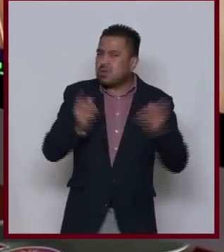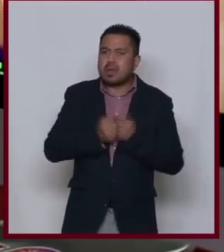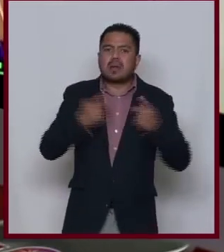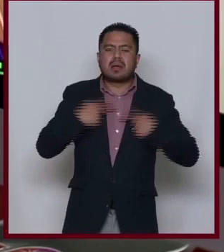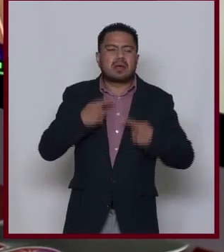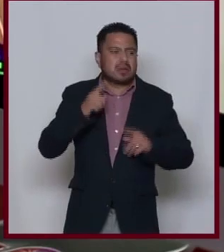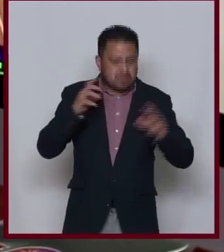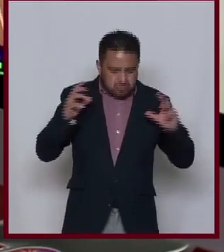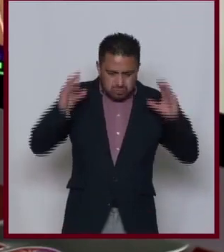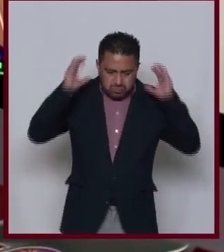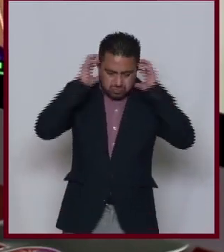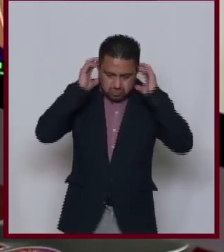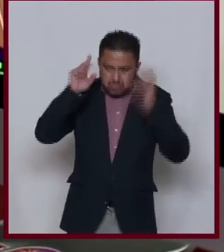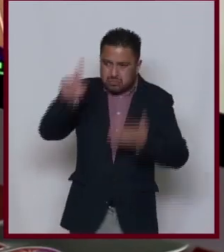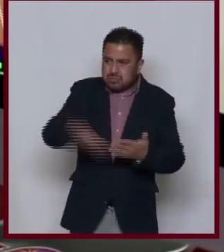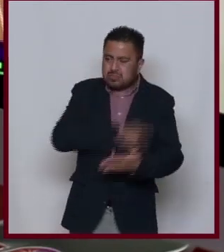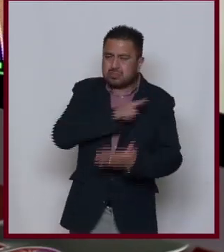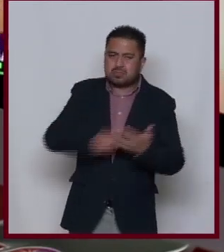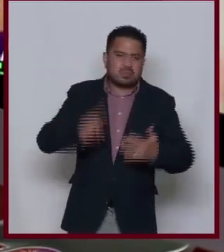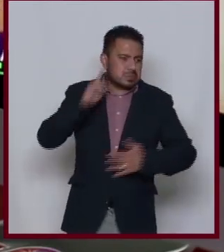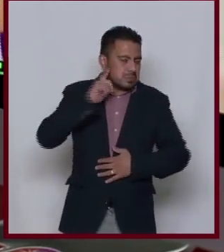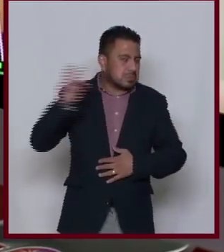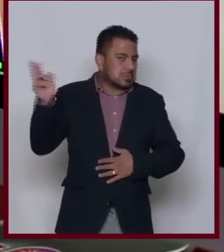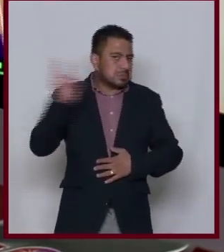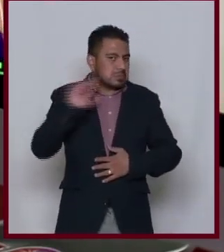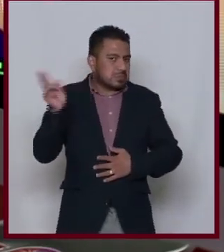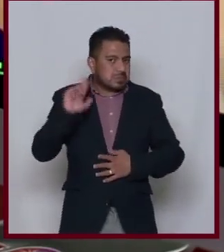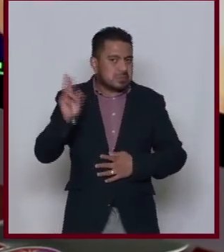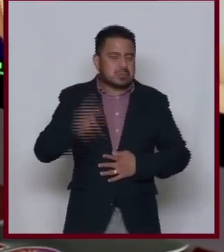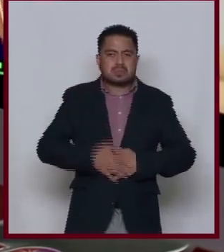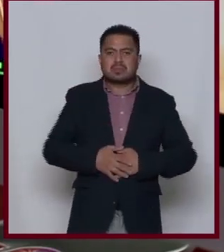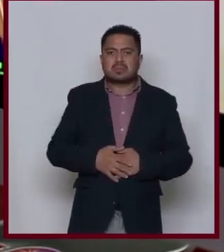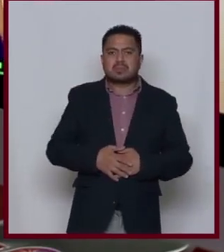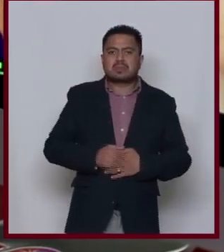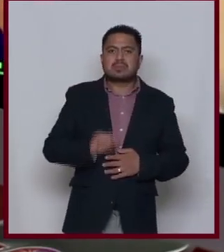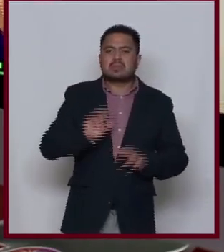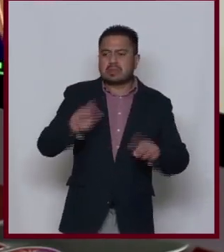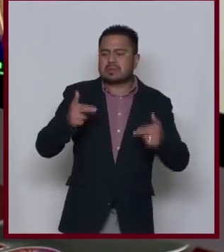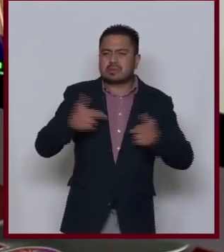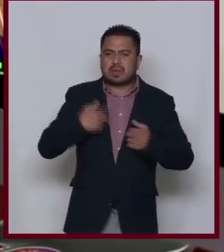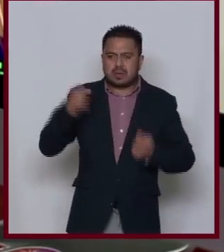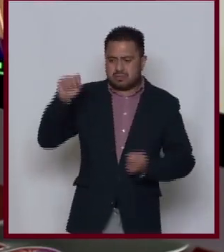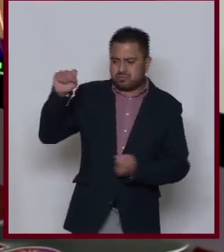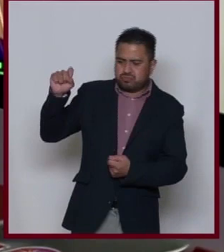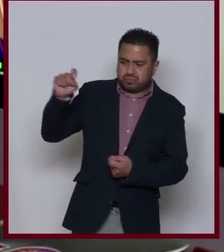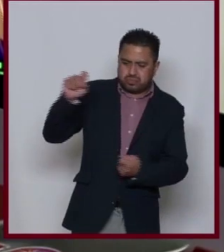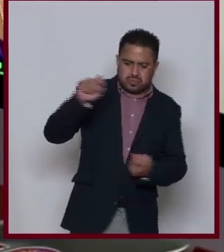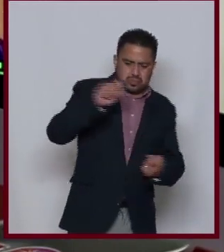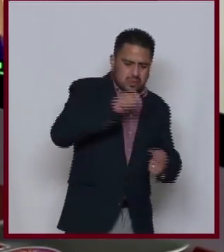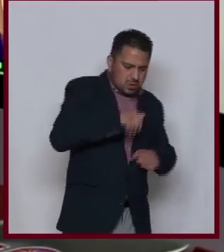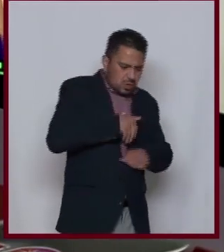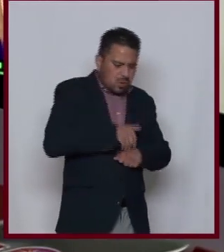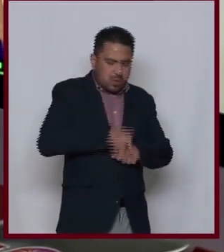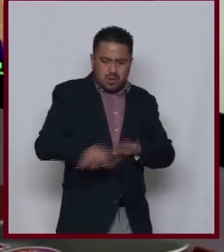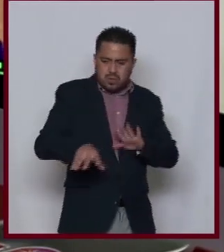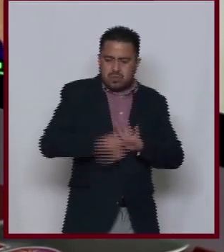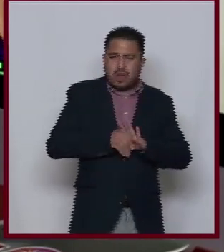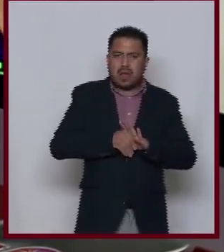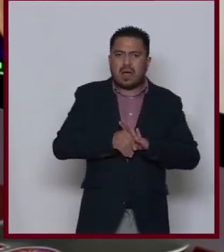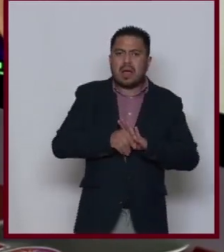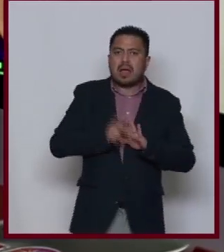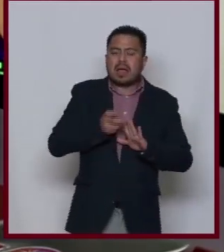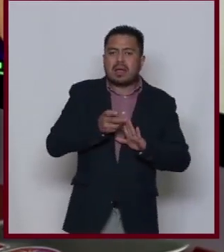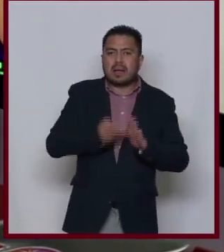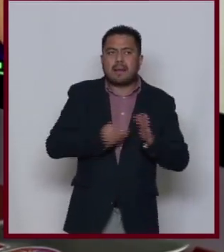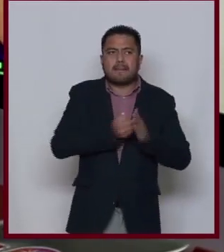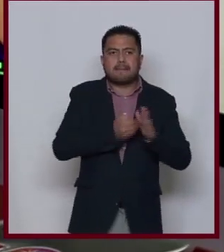los audífonos que cancelan el sonido, ¿no? Reciben la señal, obtienen estos numeritos y básicamente es ponerle